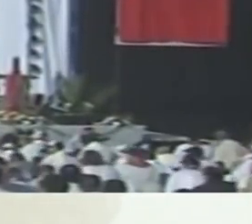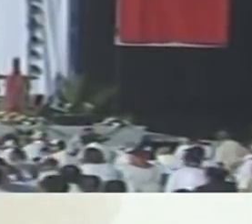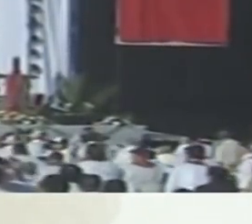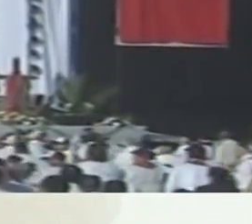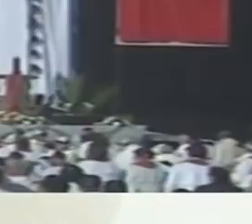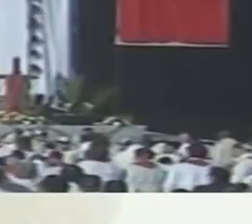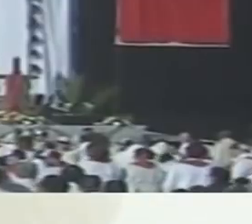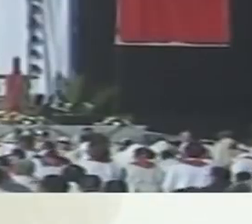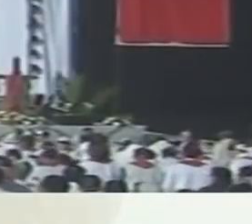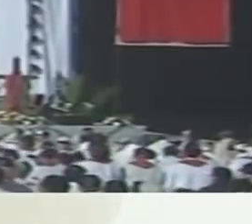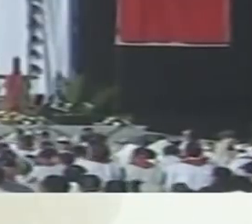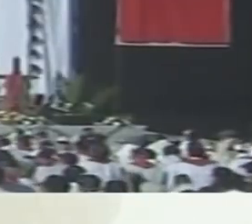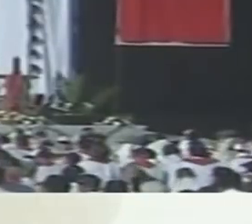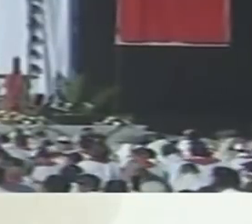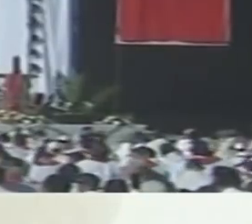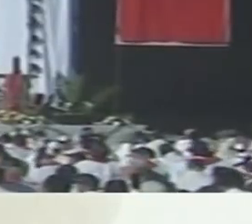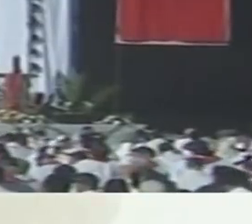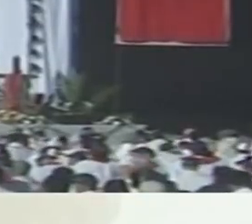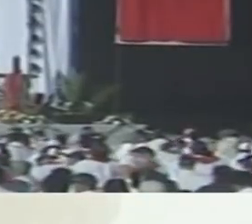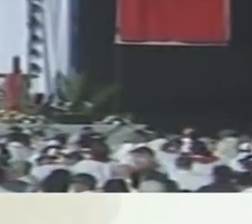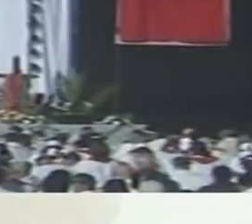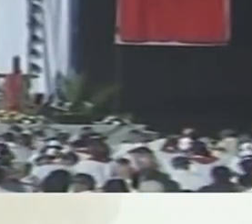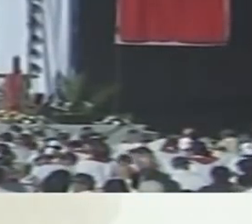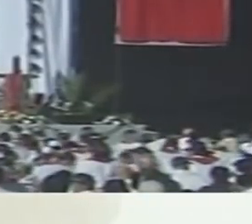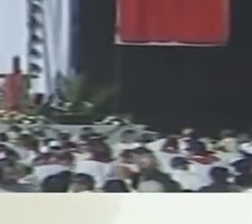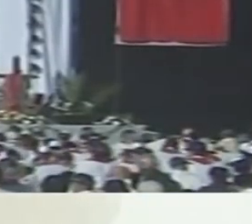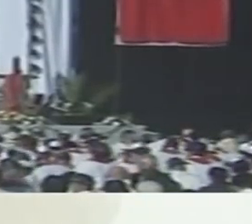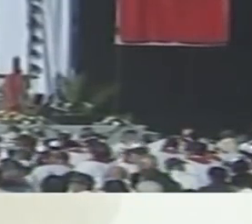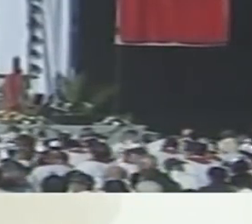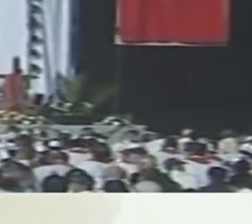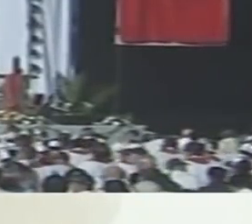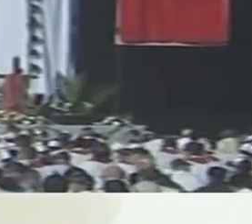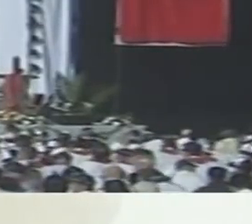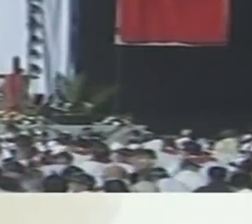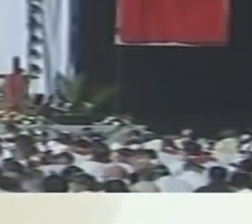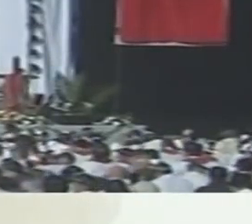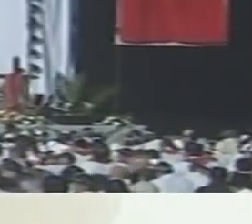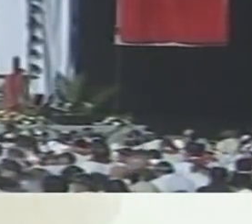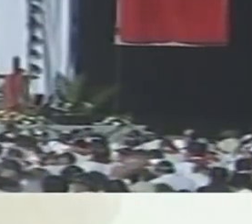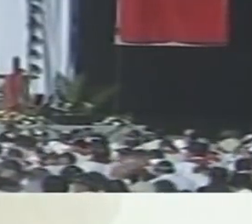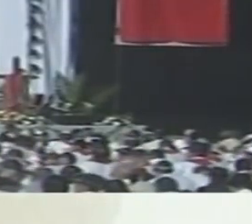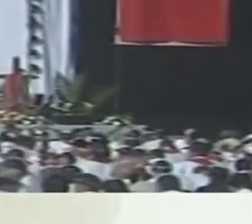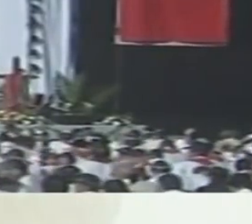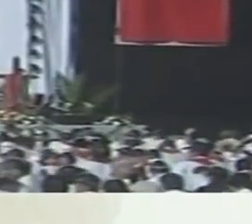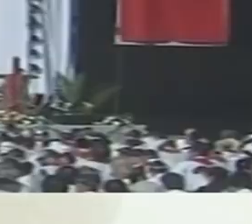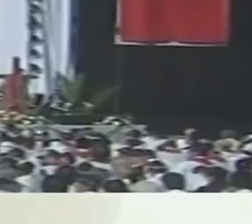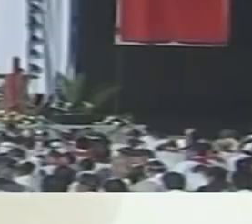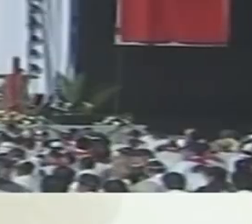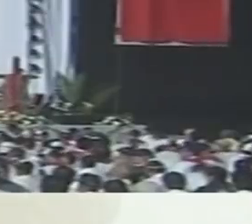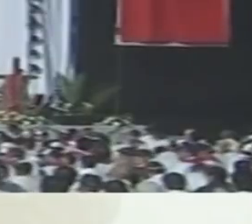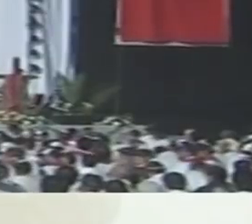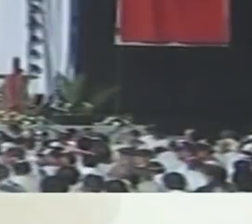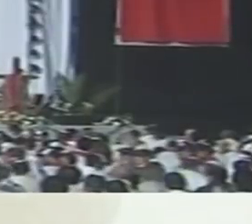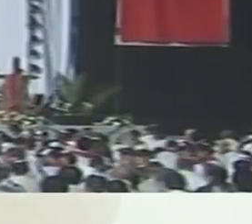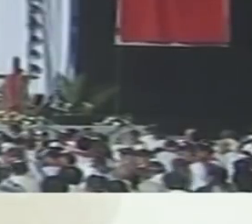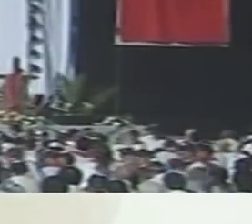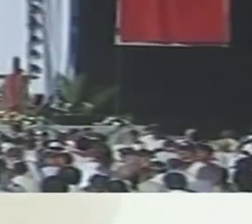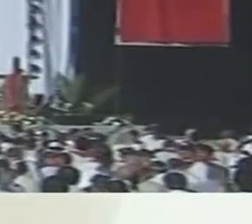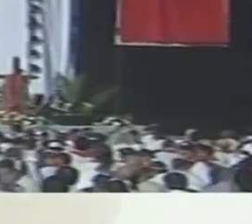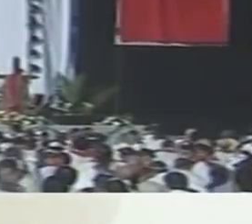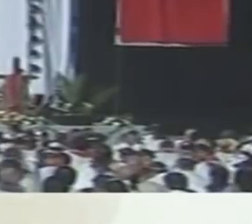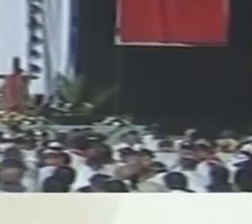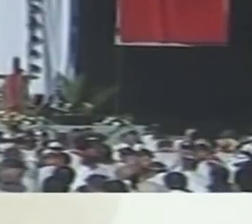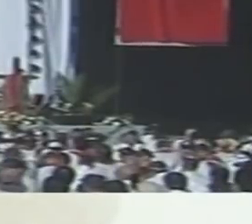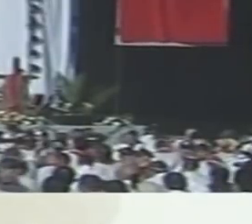Inicia la celebración y cantamos el himno de invocación inicial, quien es el autor,